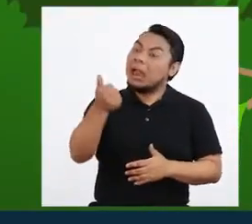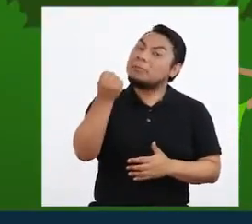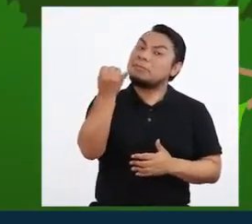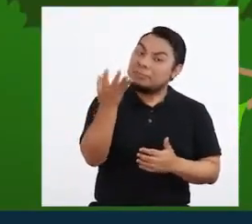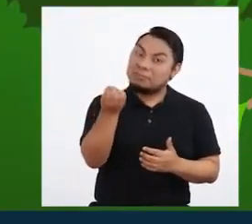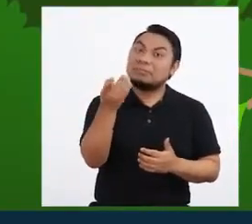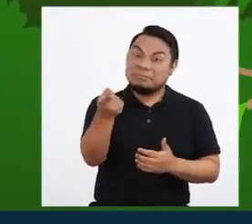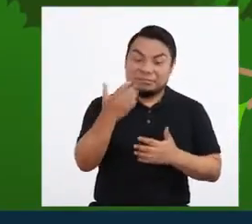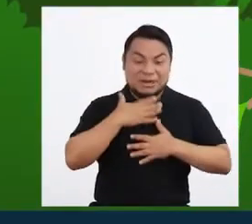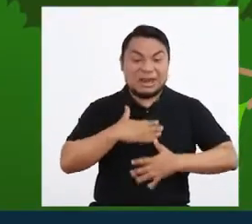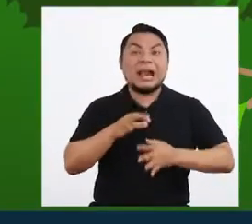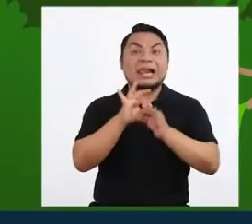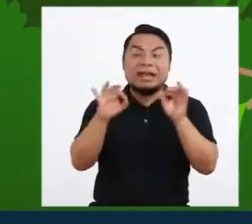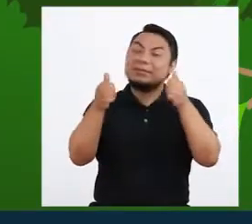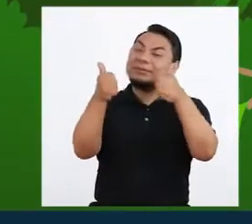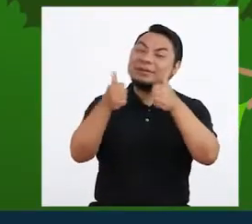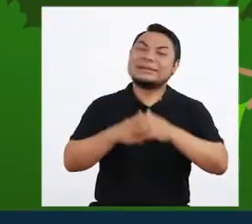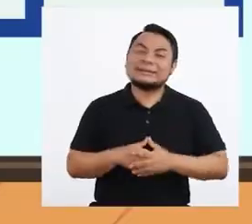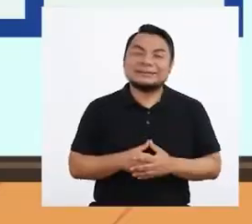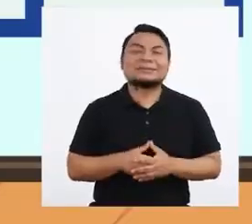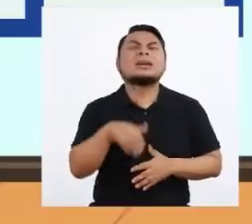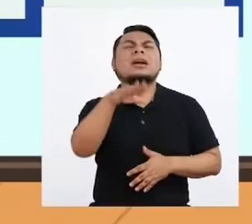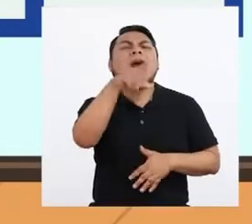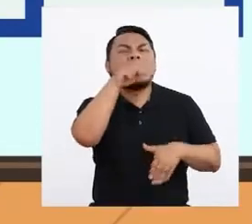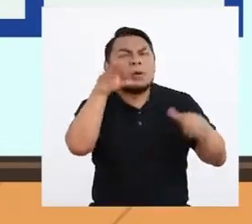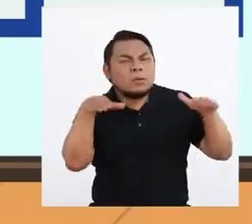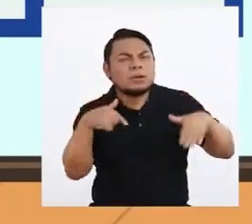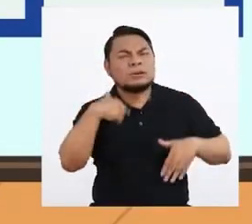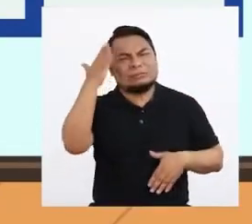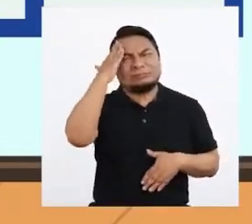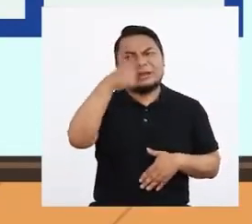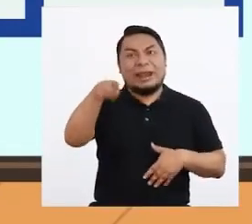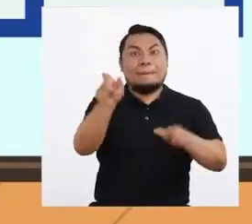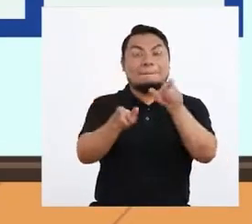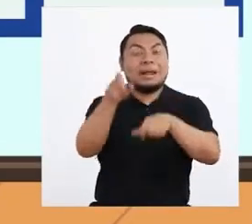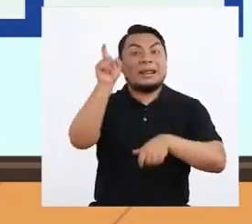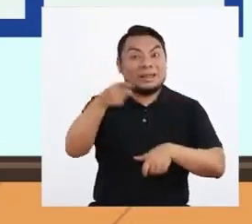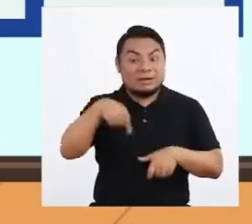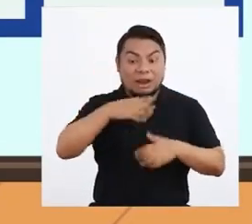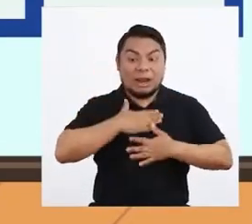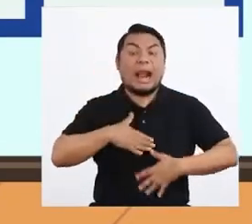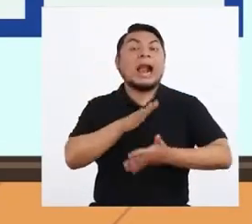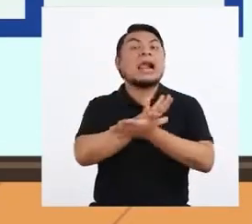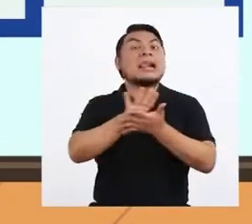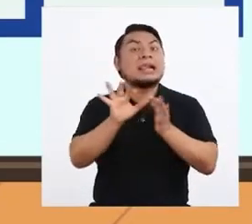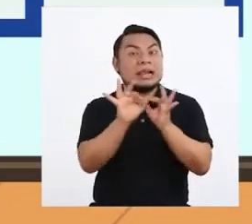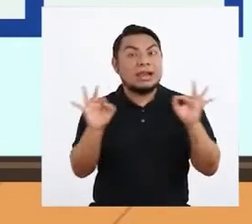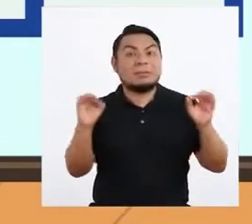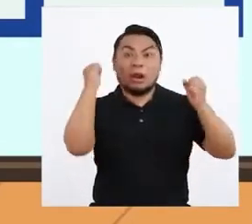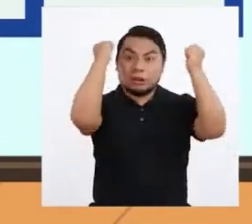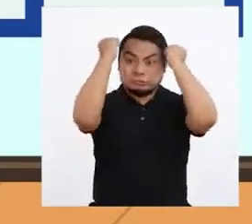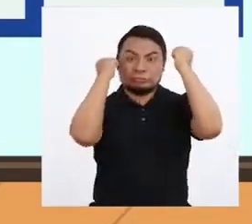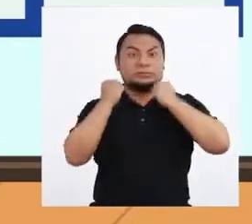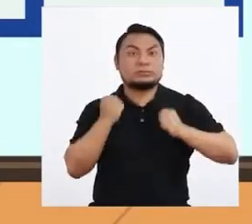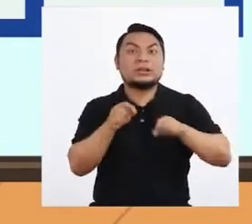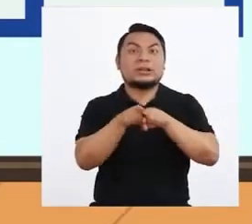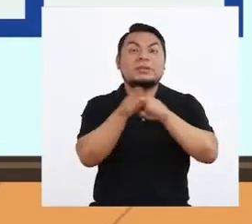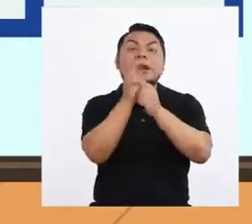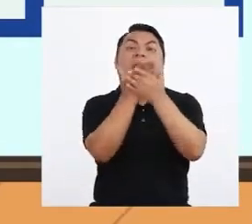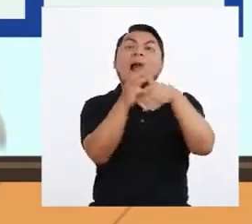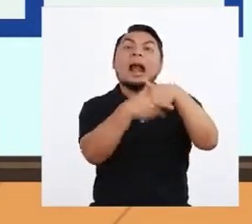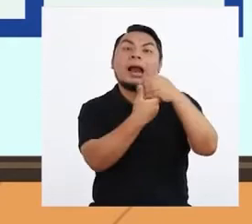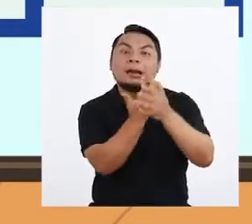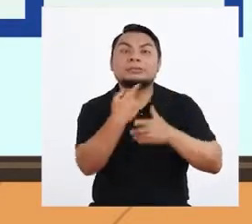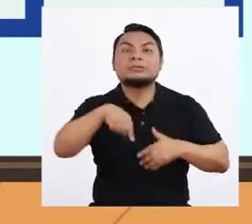perro muy limpio. Martina, yo sé que las personas deben mantenerse limpias, bañándose y